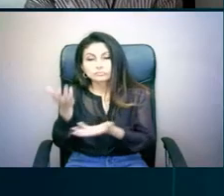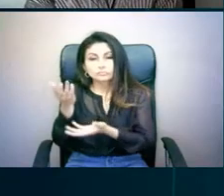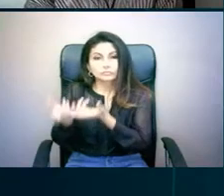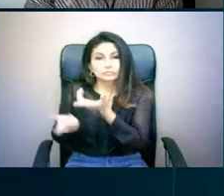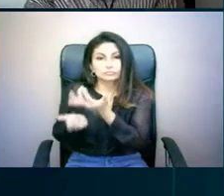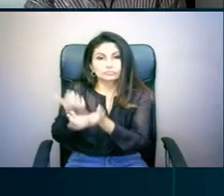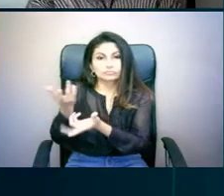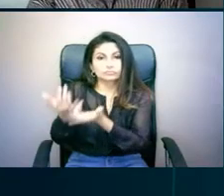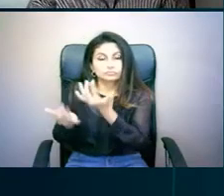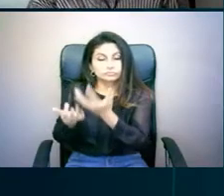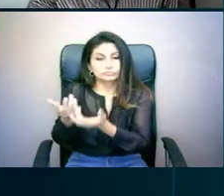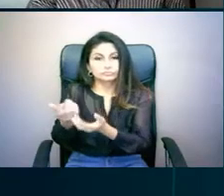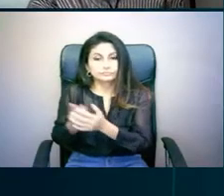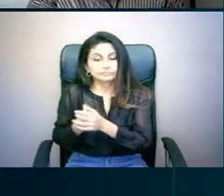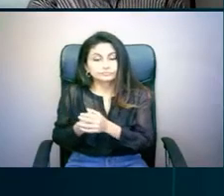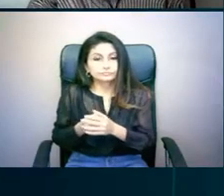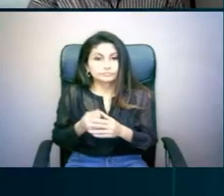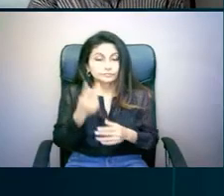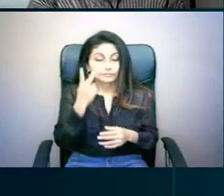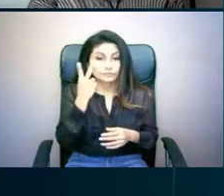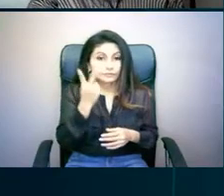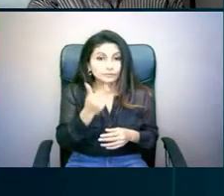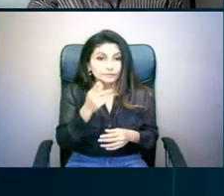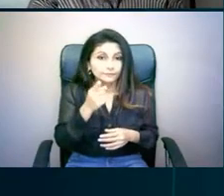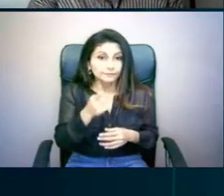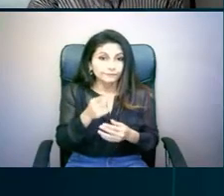Entonces, debido a que se obtienen